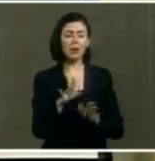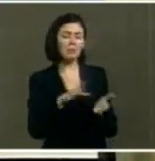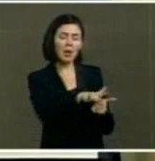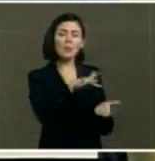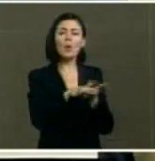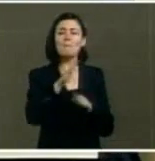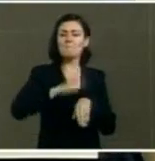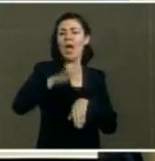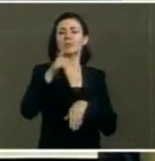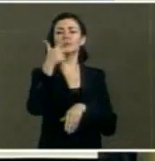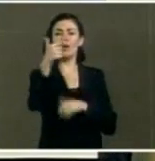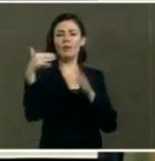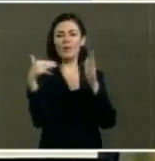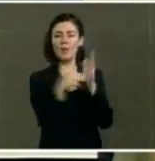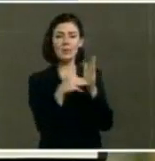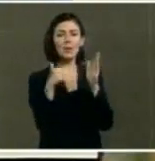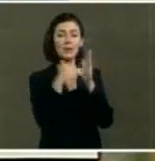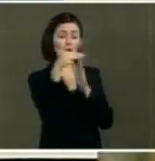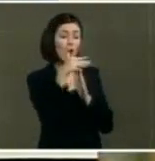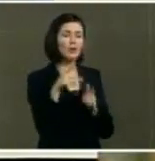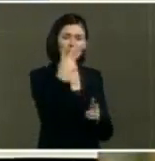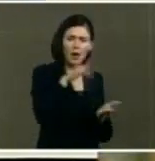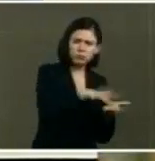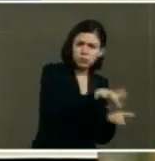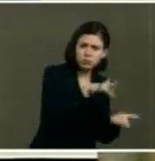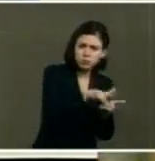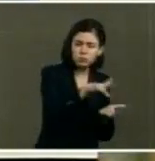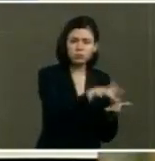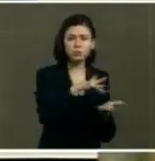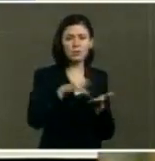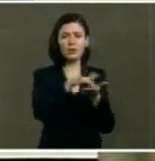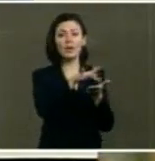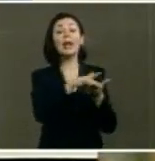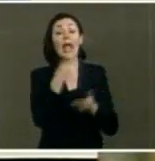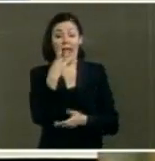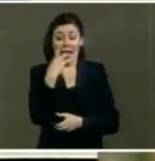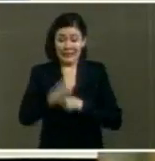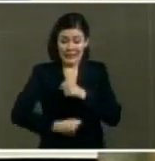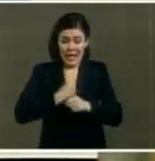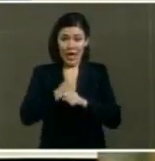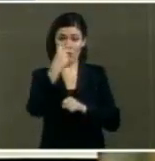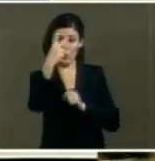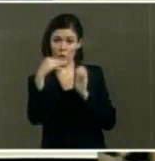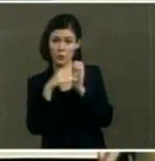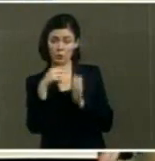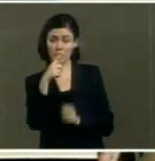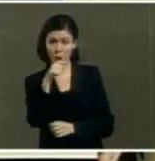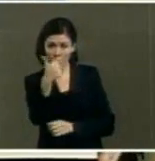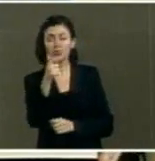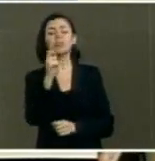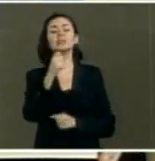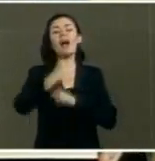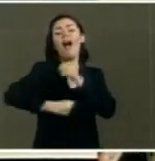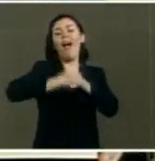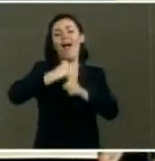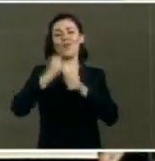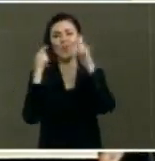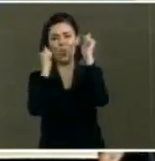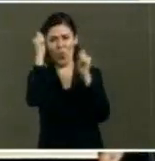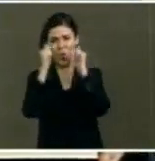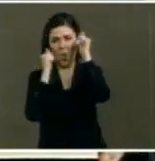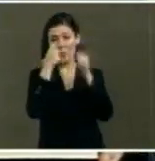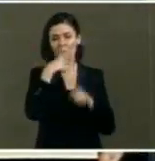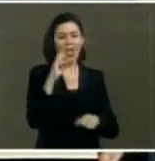obras de infraestructura turística. Este año 2011 lo hemos declarado Año del Turismo y hemos concretado un acuerdo